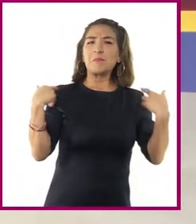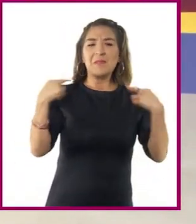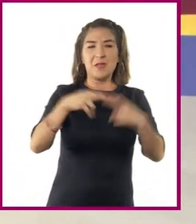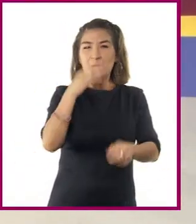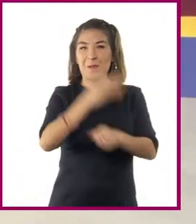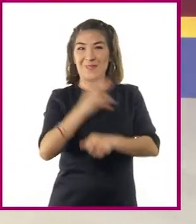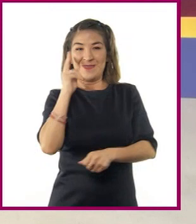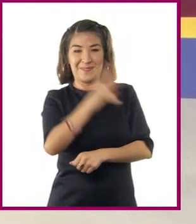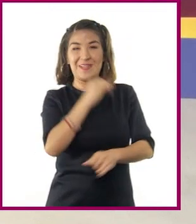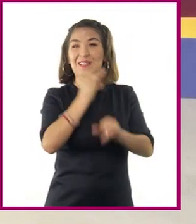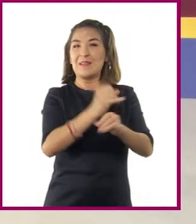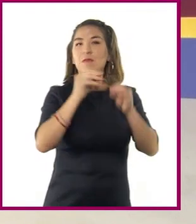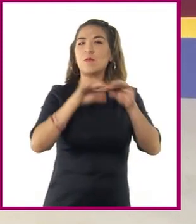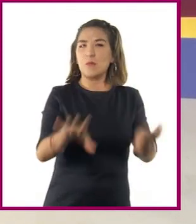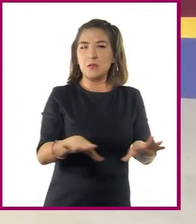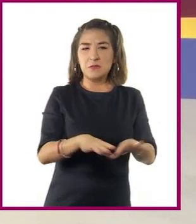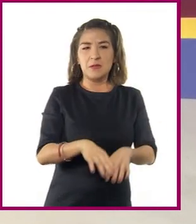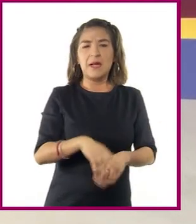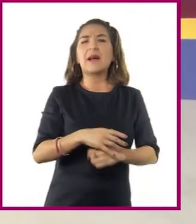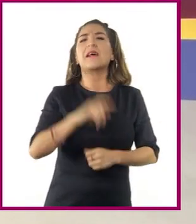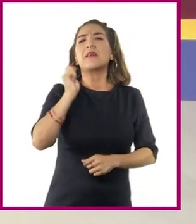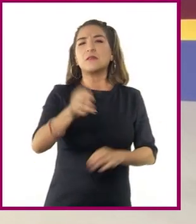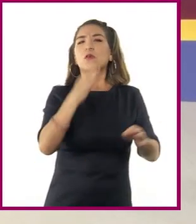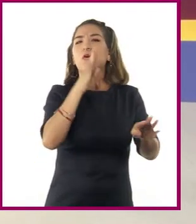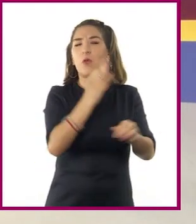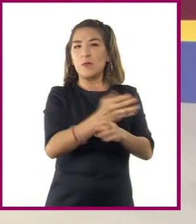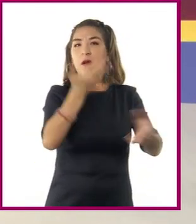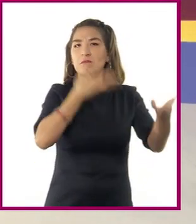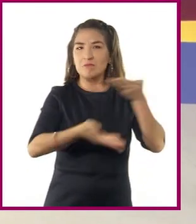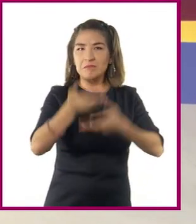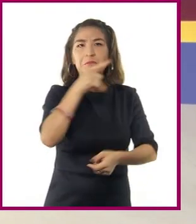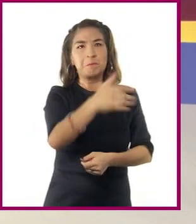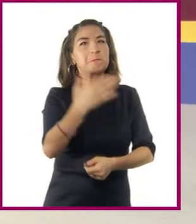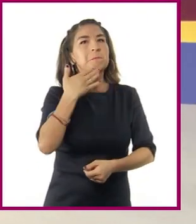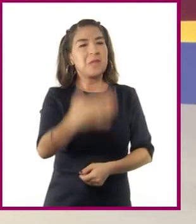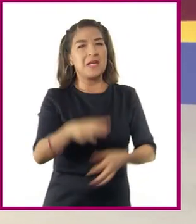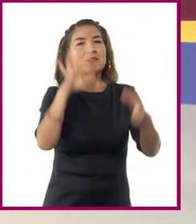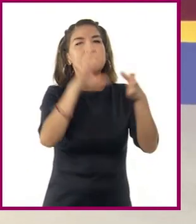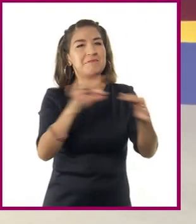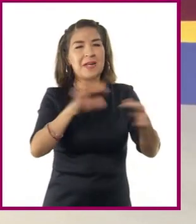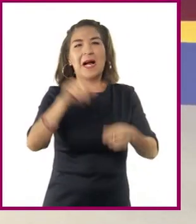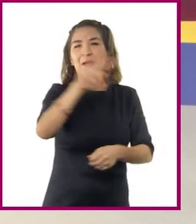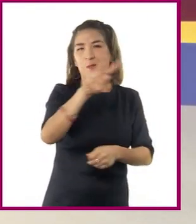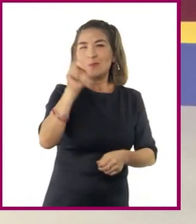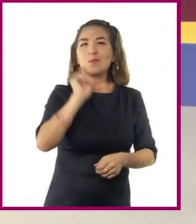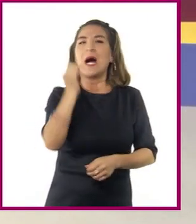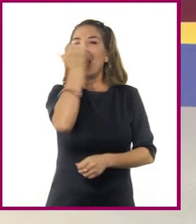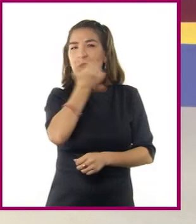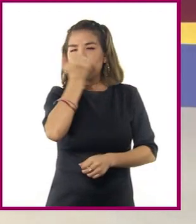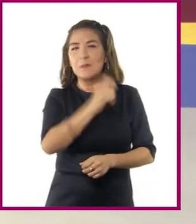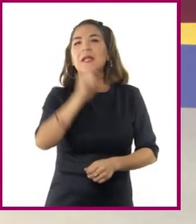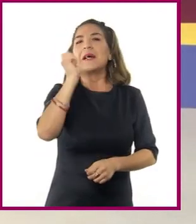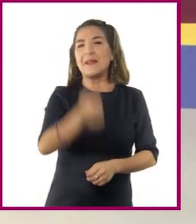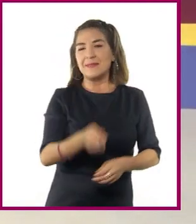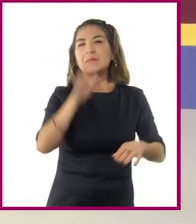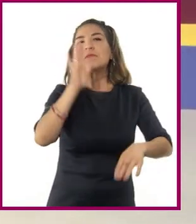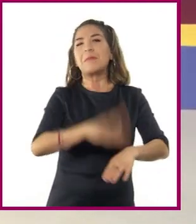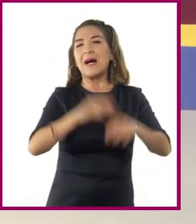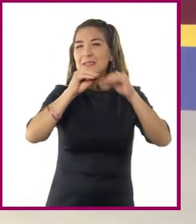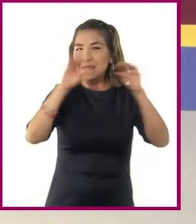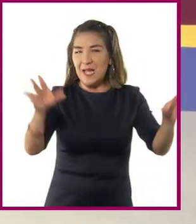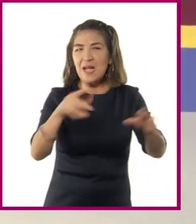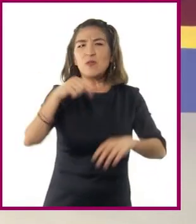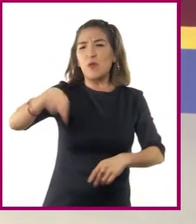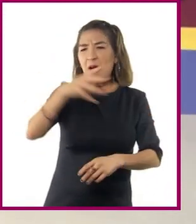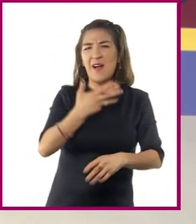escuchar este tipo de información, y más cuando nos la comparten tan acertadamente nuestras alumnas, nos aclara de manera más precisa las